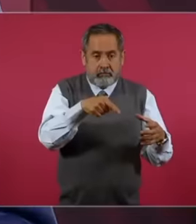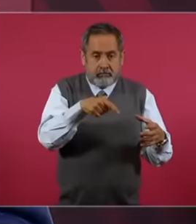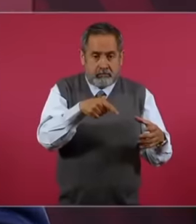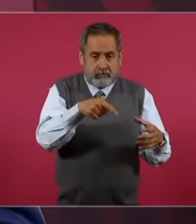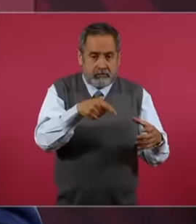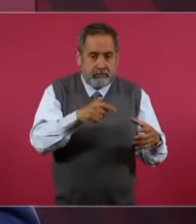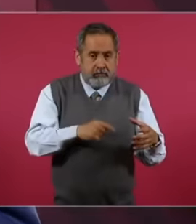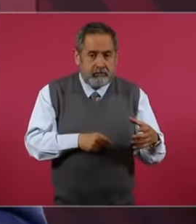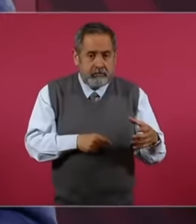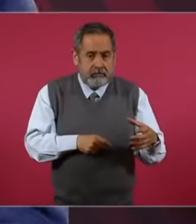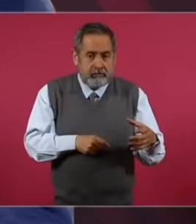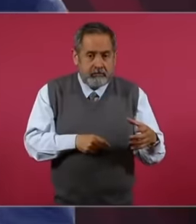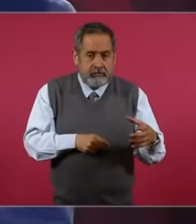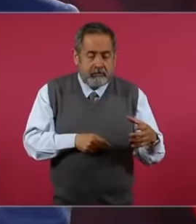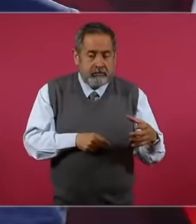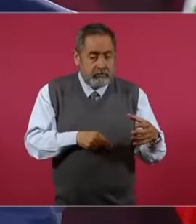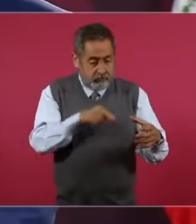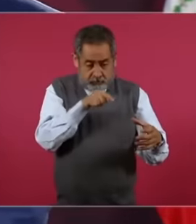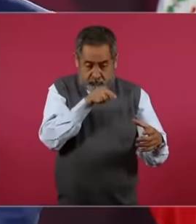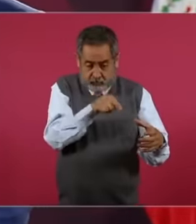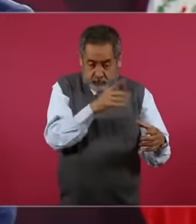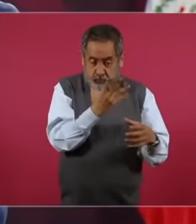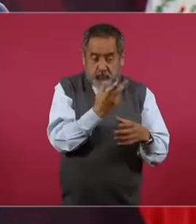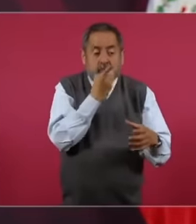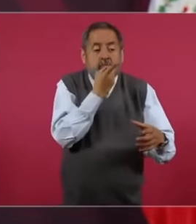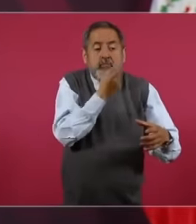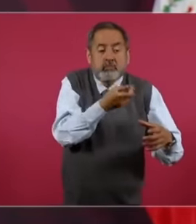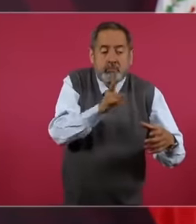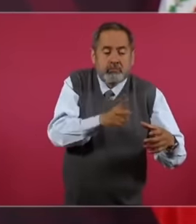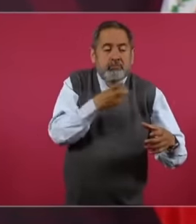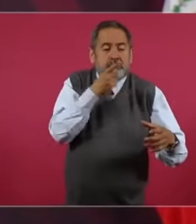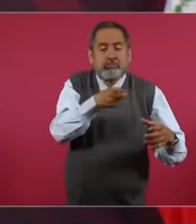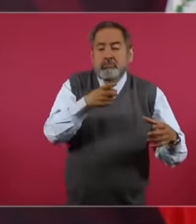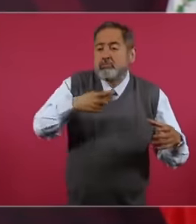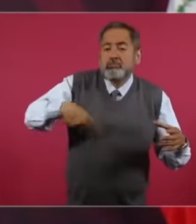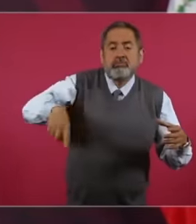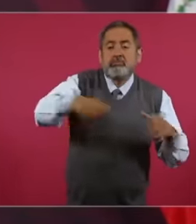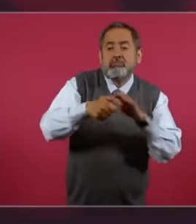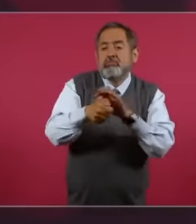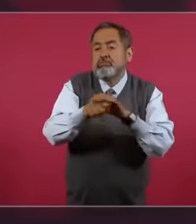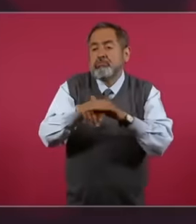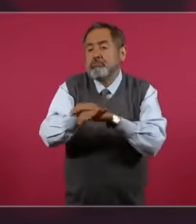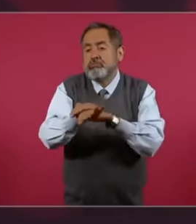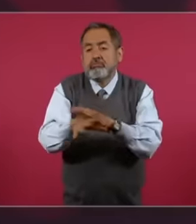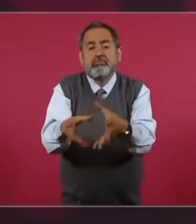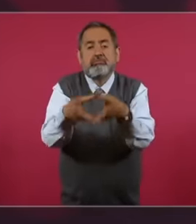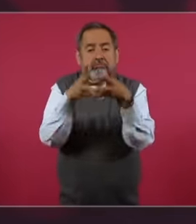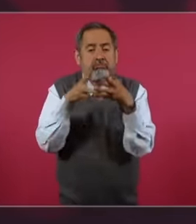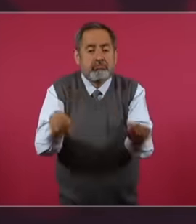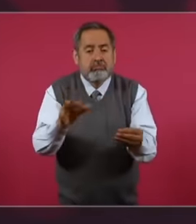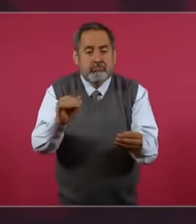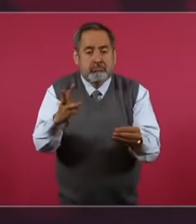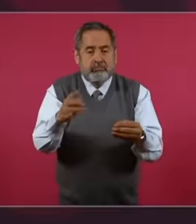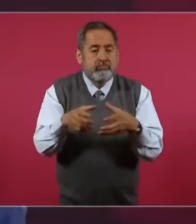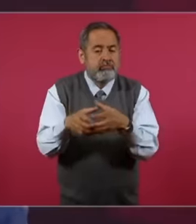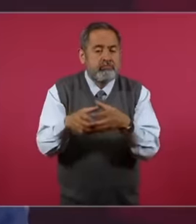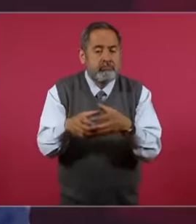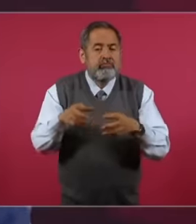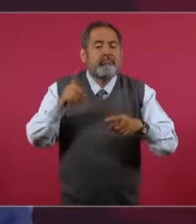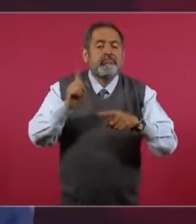de que el operativo de desaparición de los jóvenes no